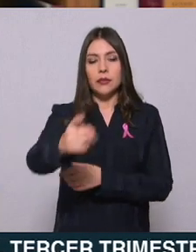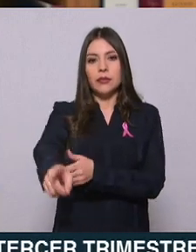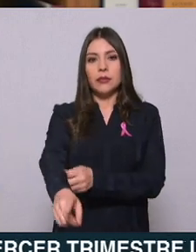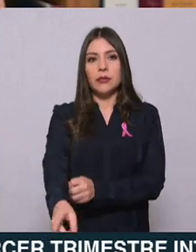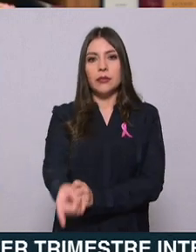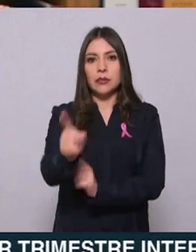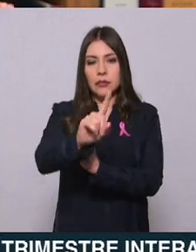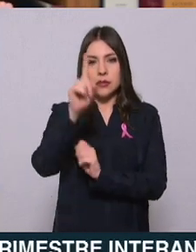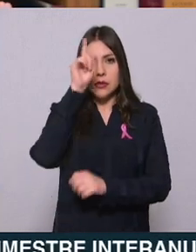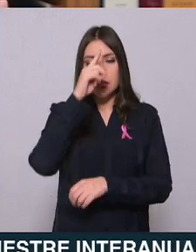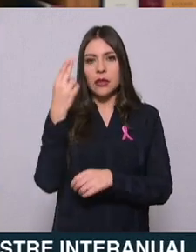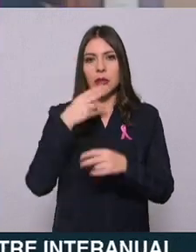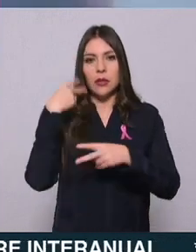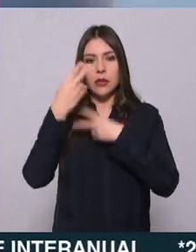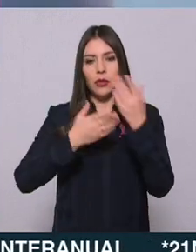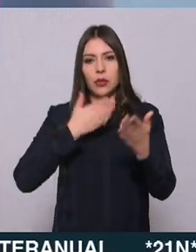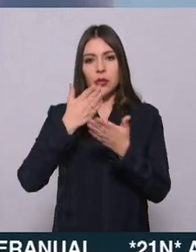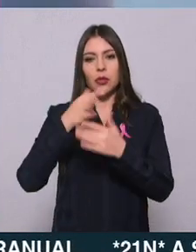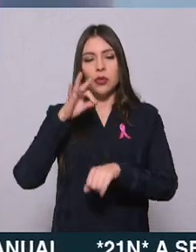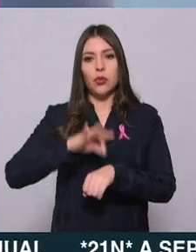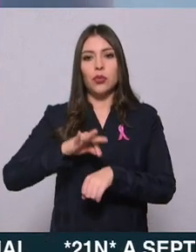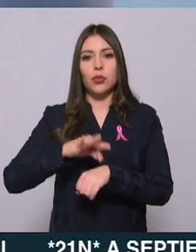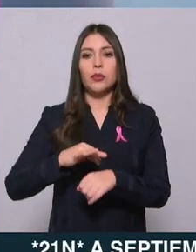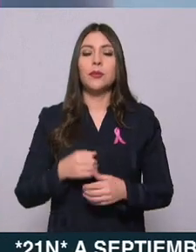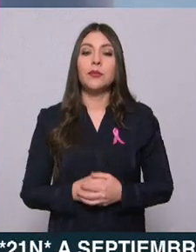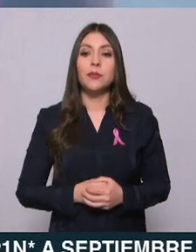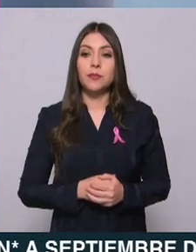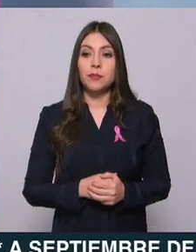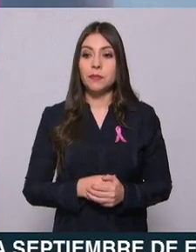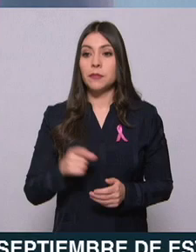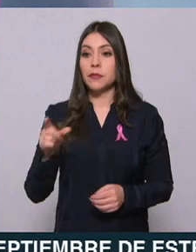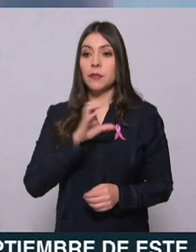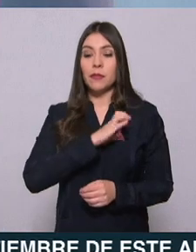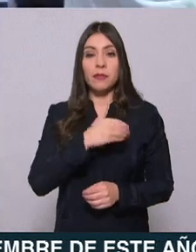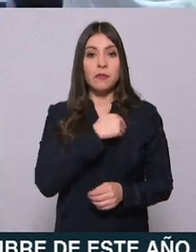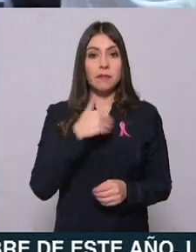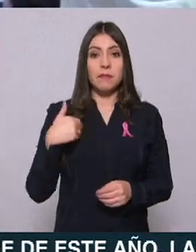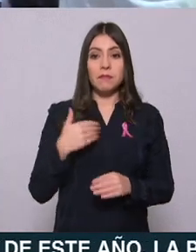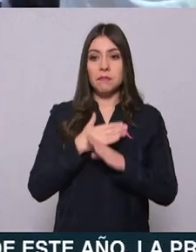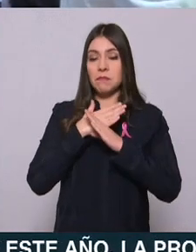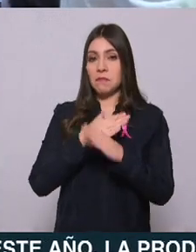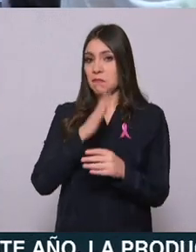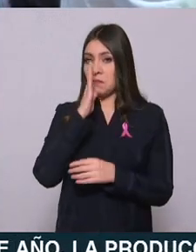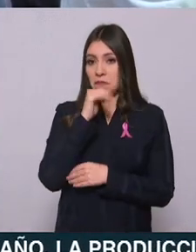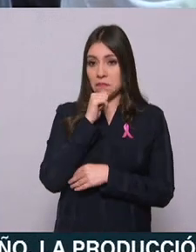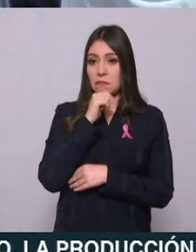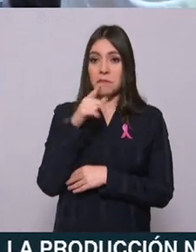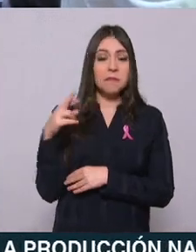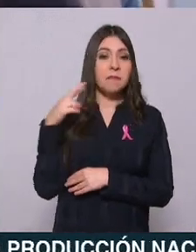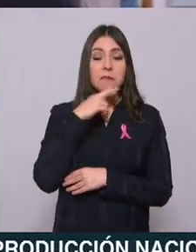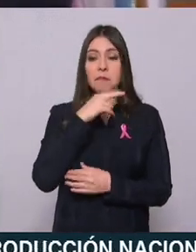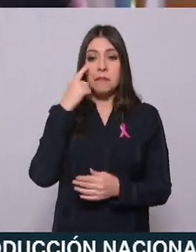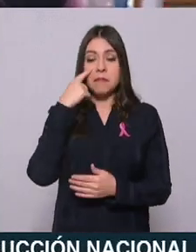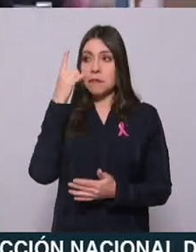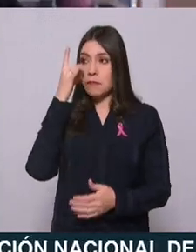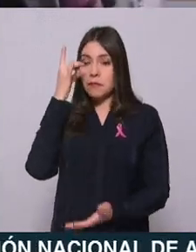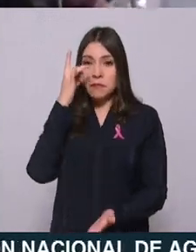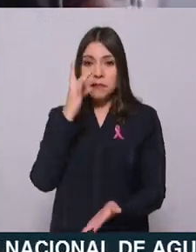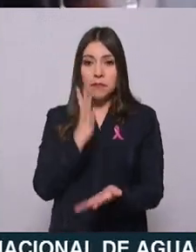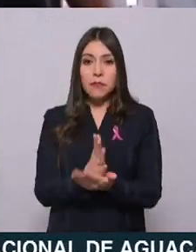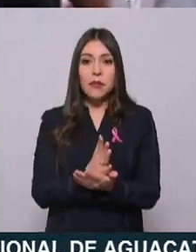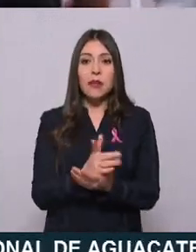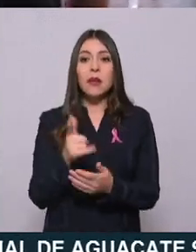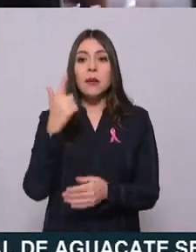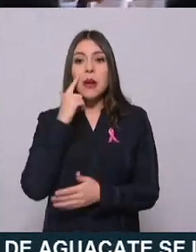hay que acudir a una atención médica. Aunque el cáncer de mama no se puede prevenir, entre más pronto se detecte, las posibilidades